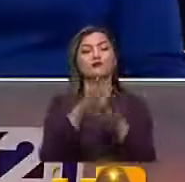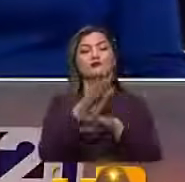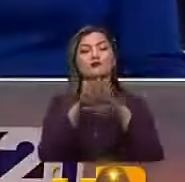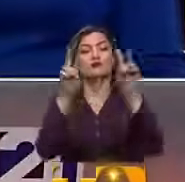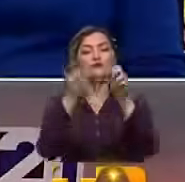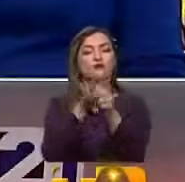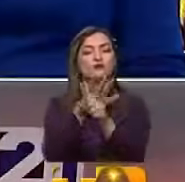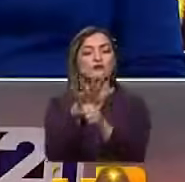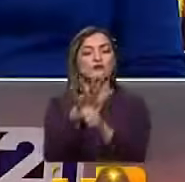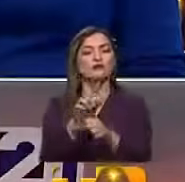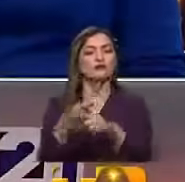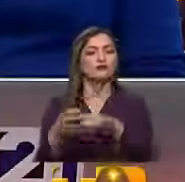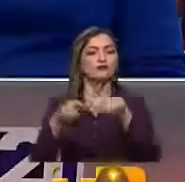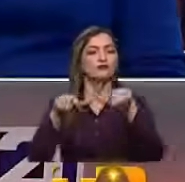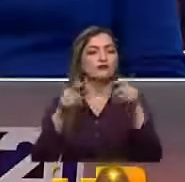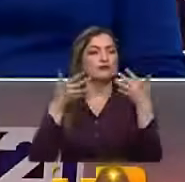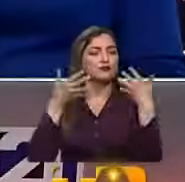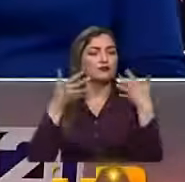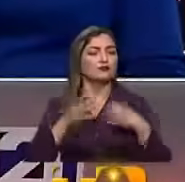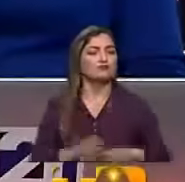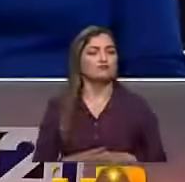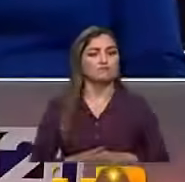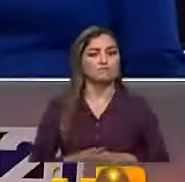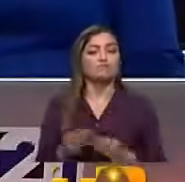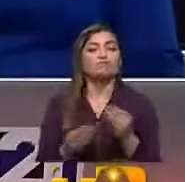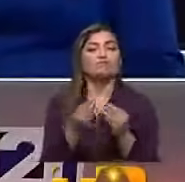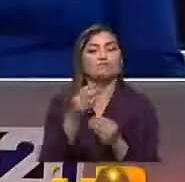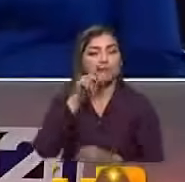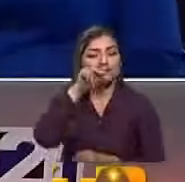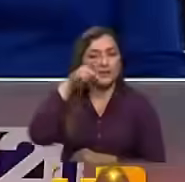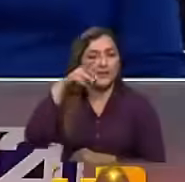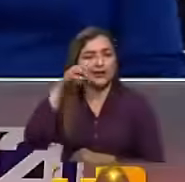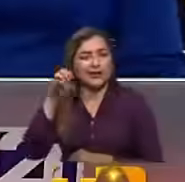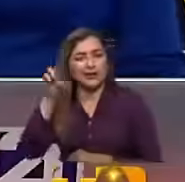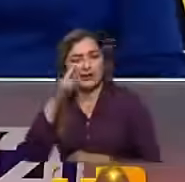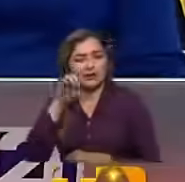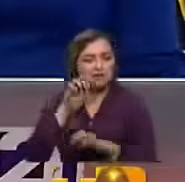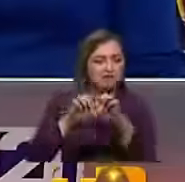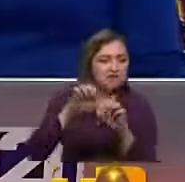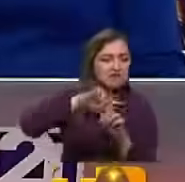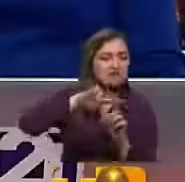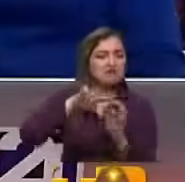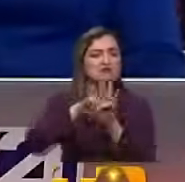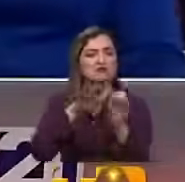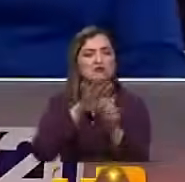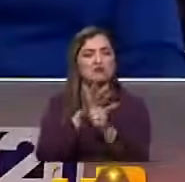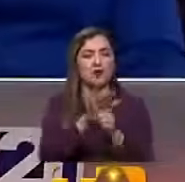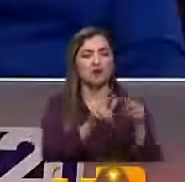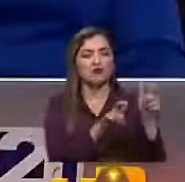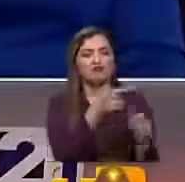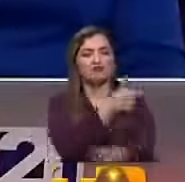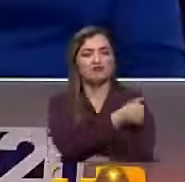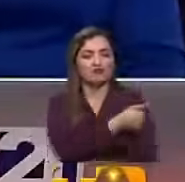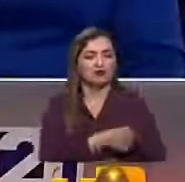el COVID-19 en varios sectores de Guayaquil, en donde se realizan pruebas de antígeno y se vacunará a los usuarios contra la enfermedad.